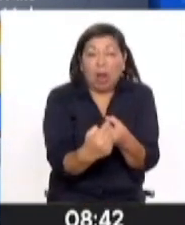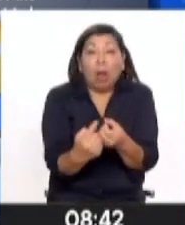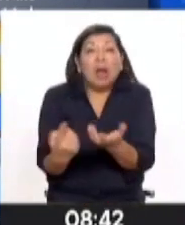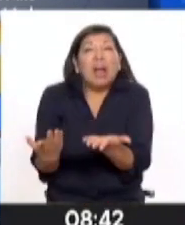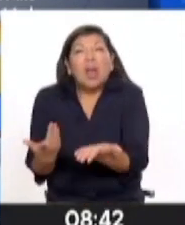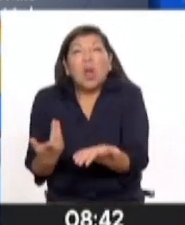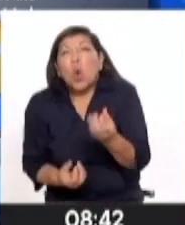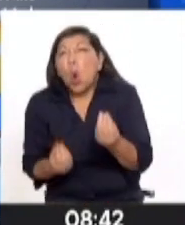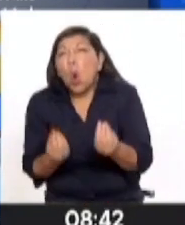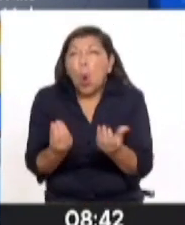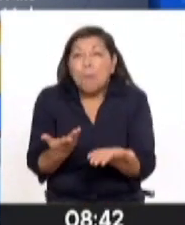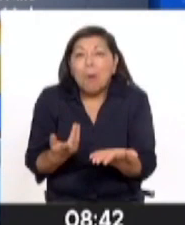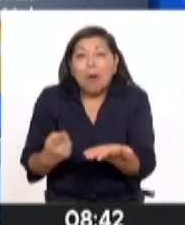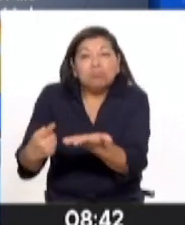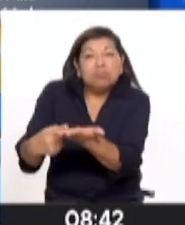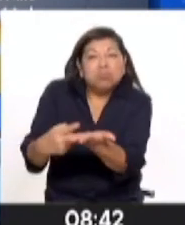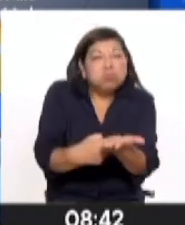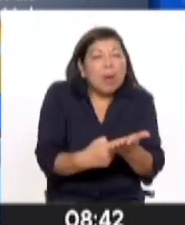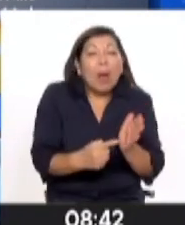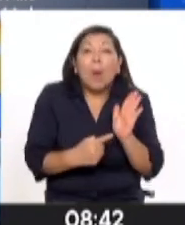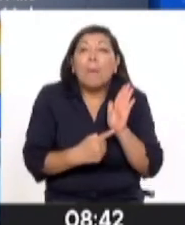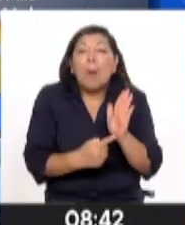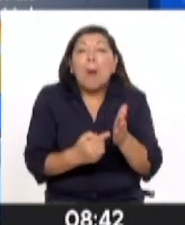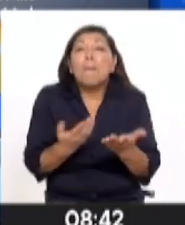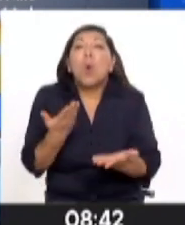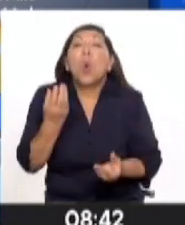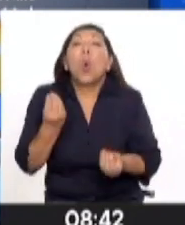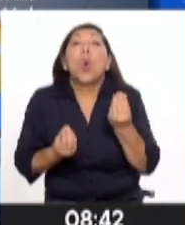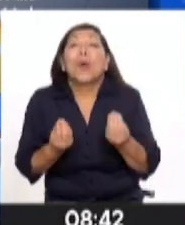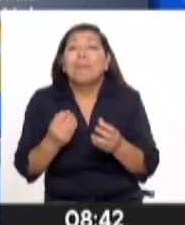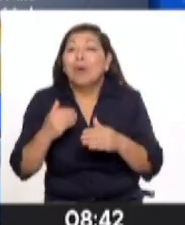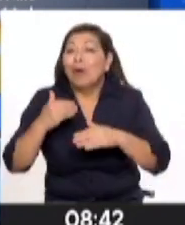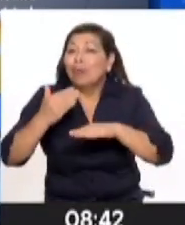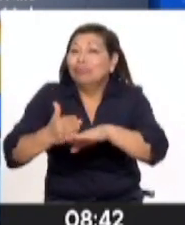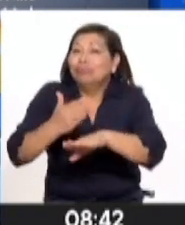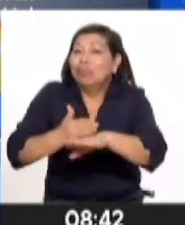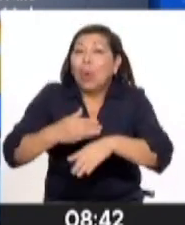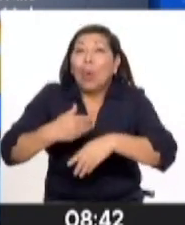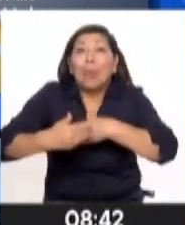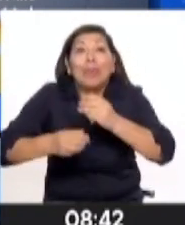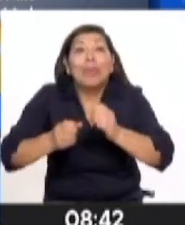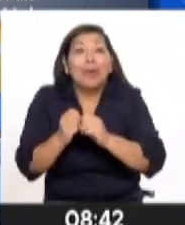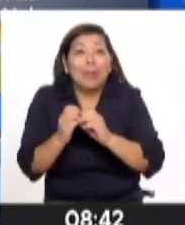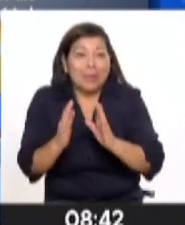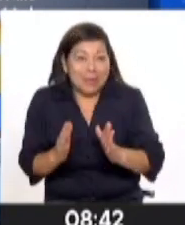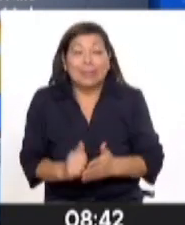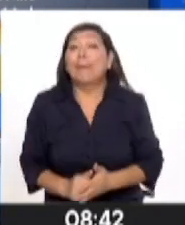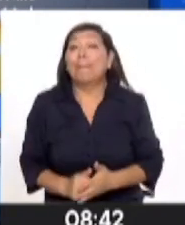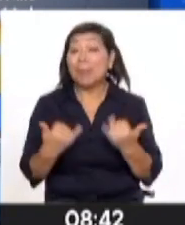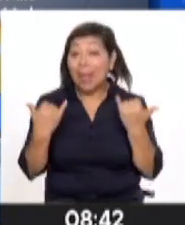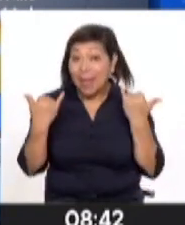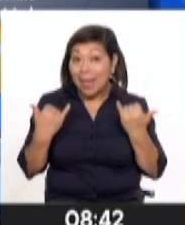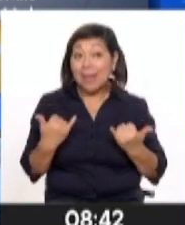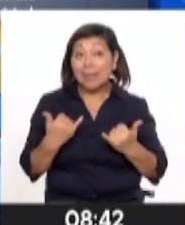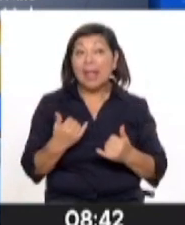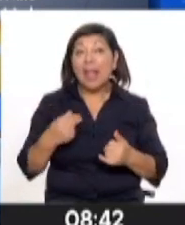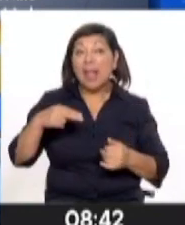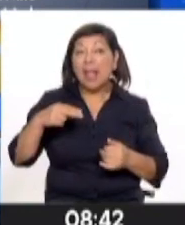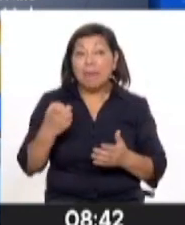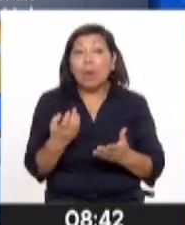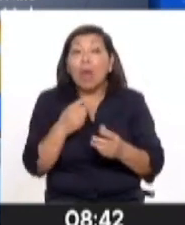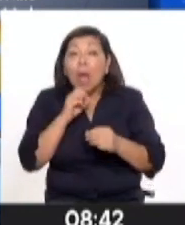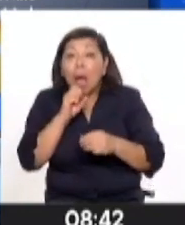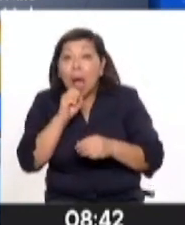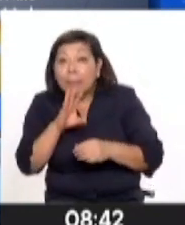discutiendo a nivel nacional qué es lo que se está presentando y qué es lo que se desarrollaría en los siguientes meses. El ENFE en sí va